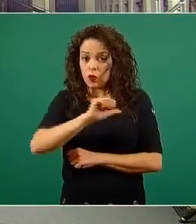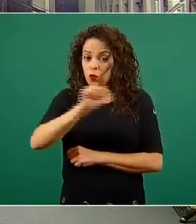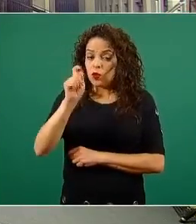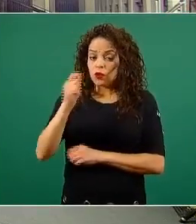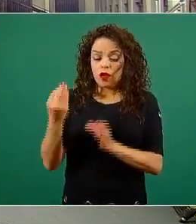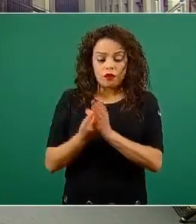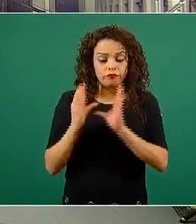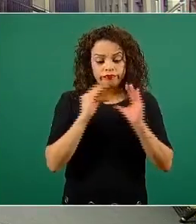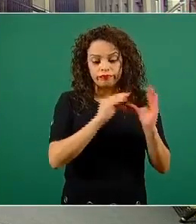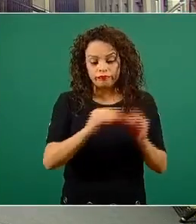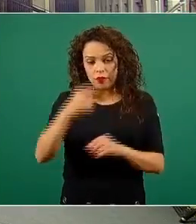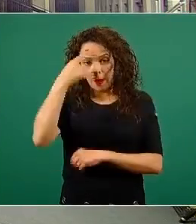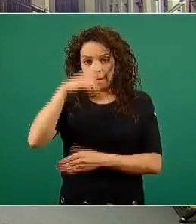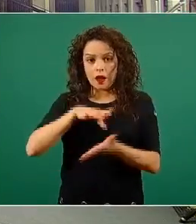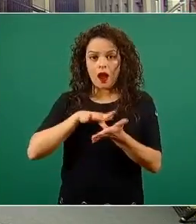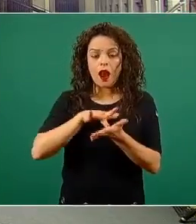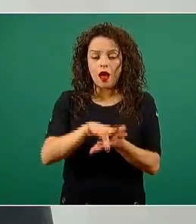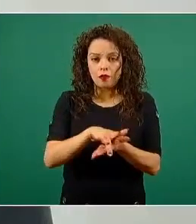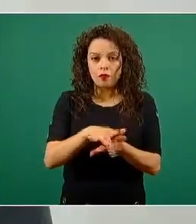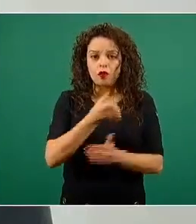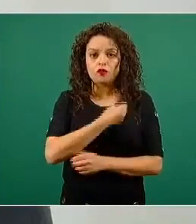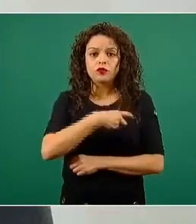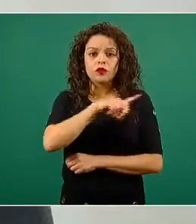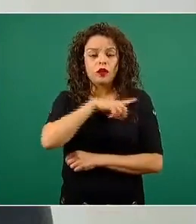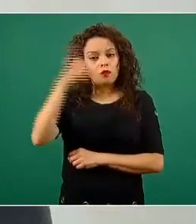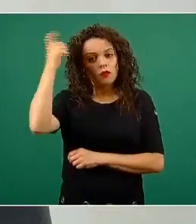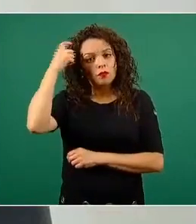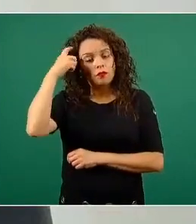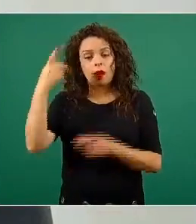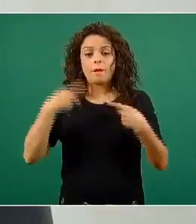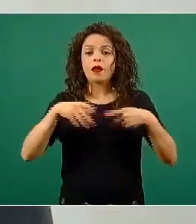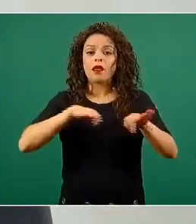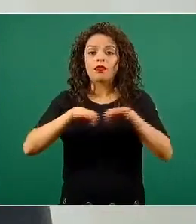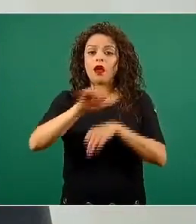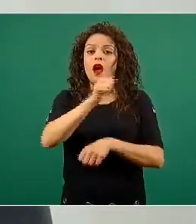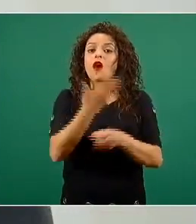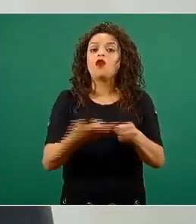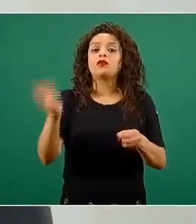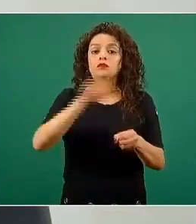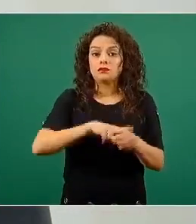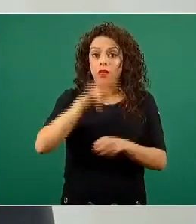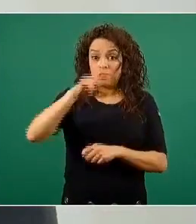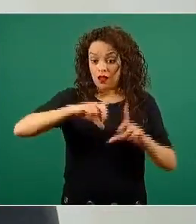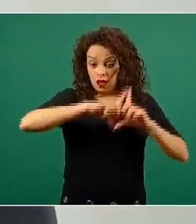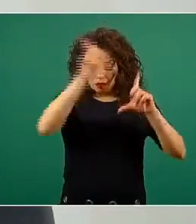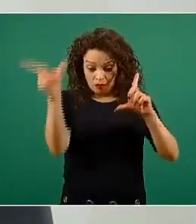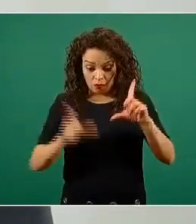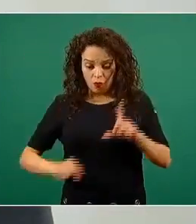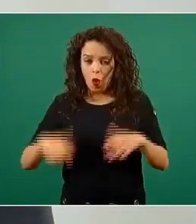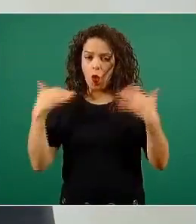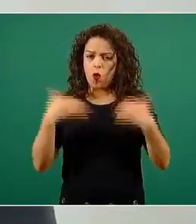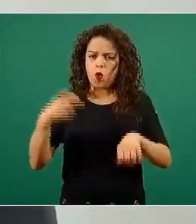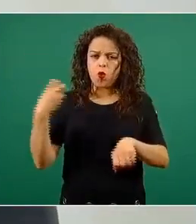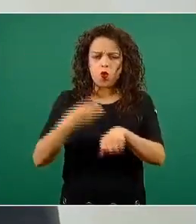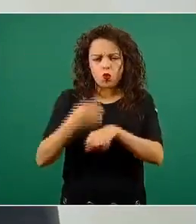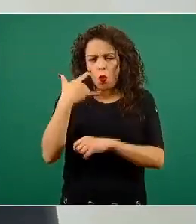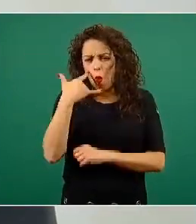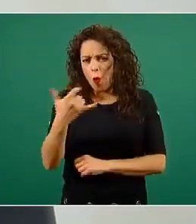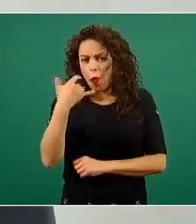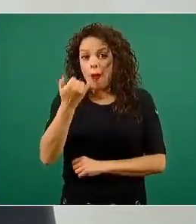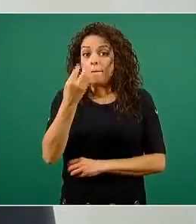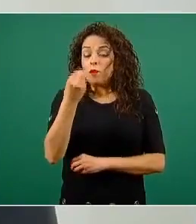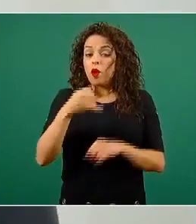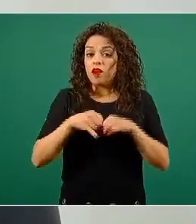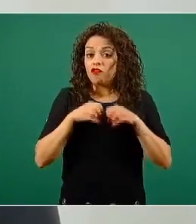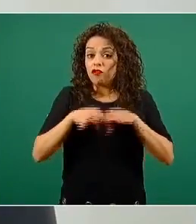apoyo y la salud mental de los profesionales de la salud. Se han hecho esfuerzos a nivel nacional importantes y sobre todo con una gran difusión,